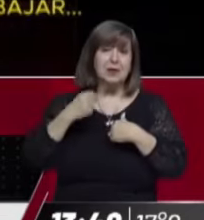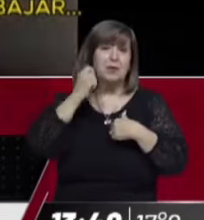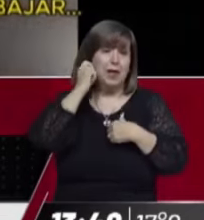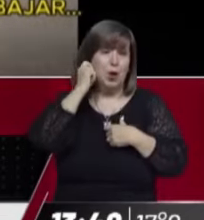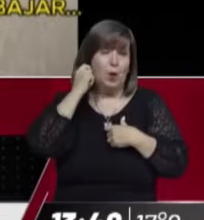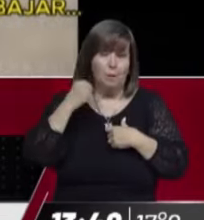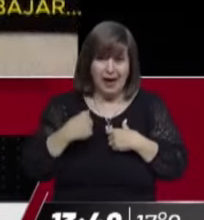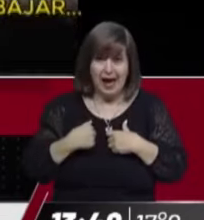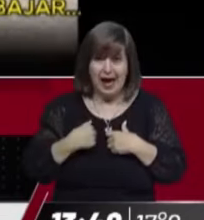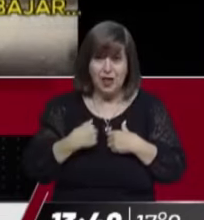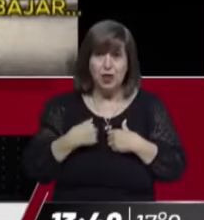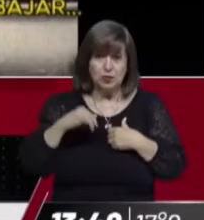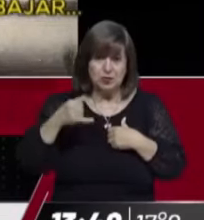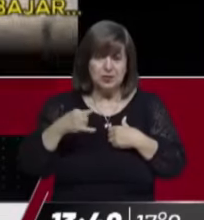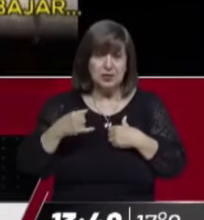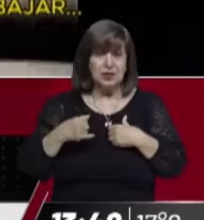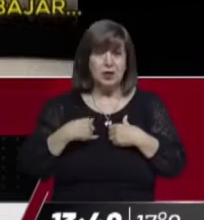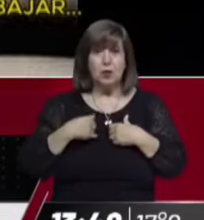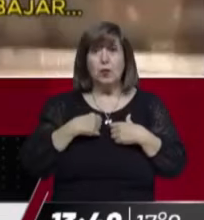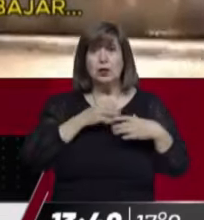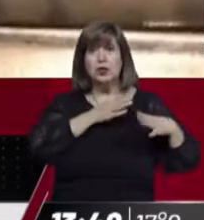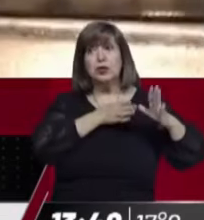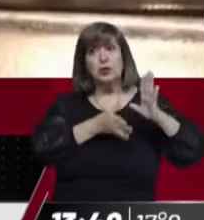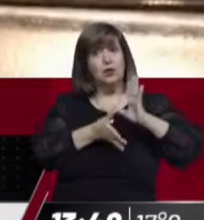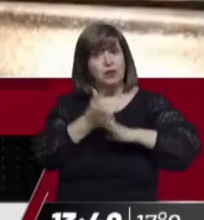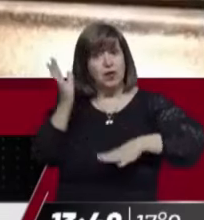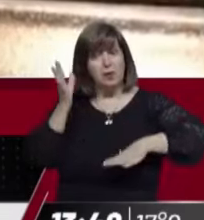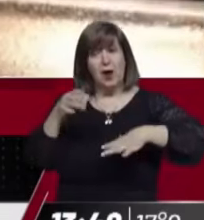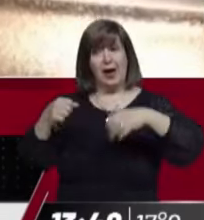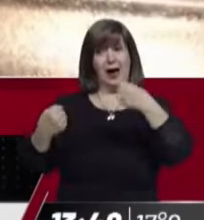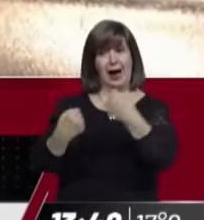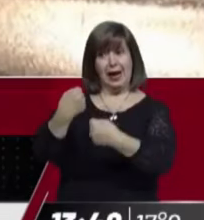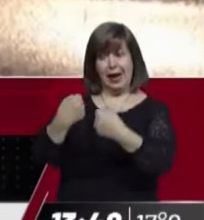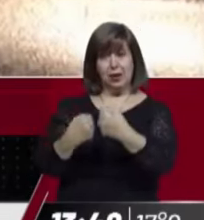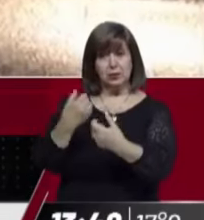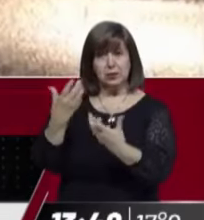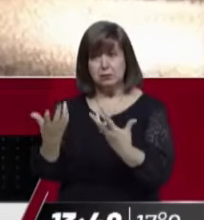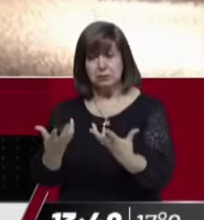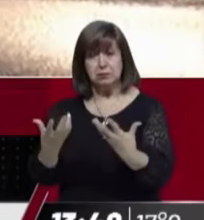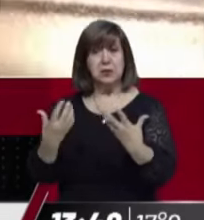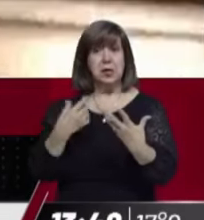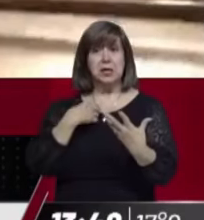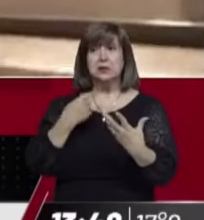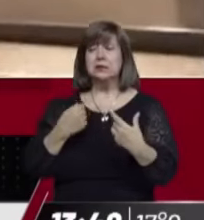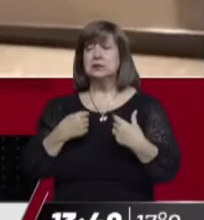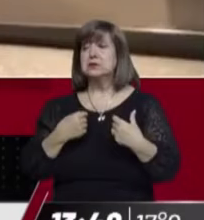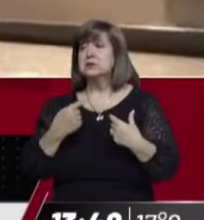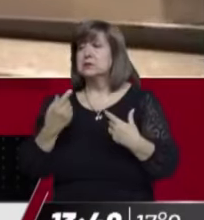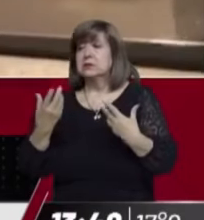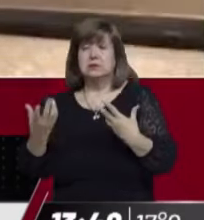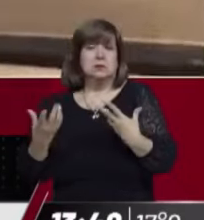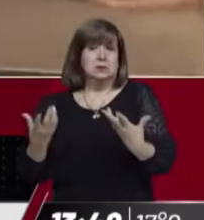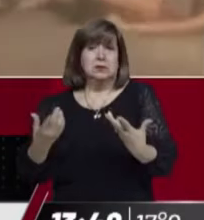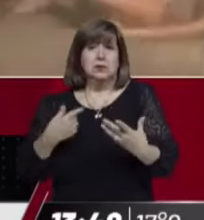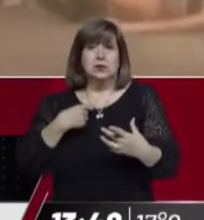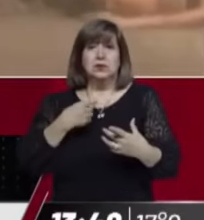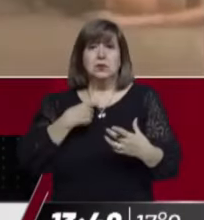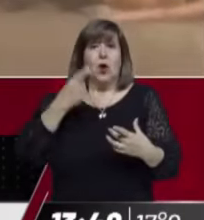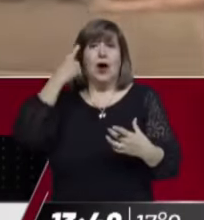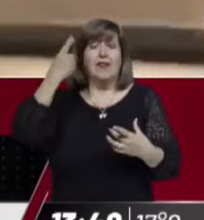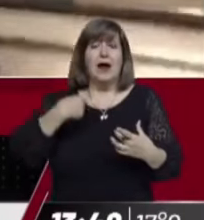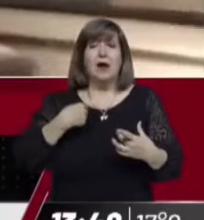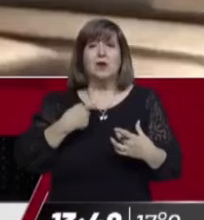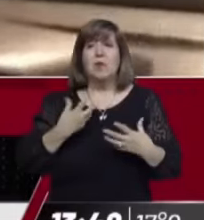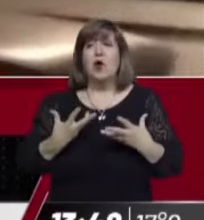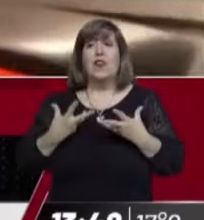está acelerando ncra y salimos y pasó lo que pasó tu intento era el de separar evitar que hubiesen golpes Mi idea siempre fue